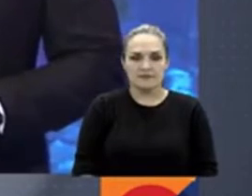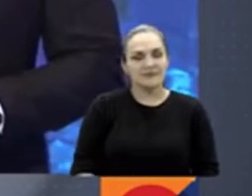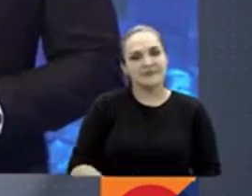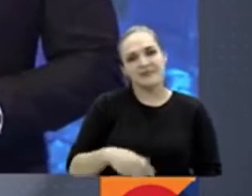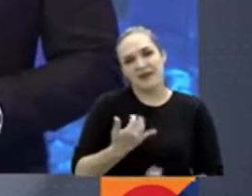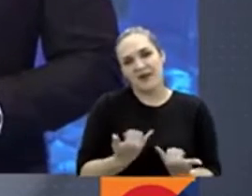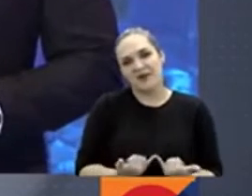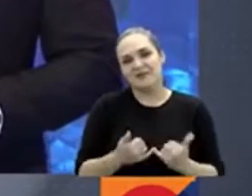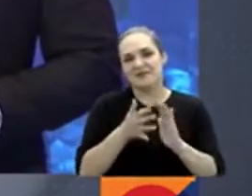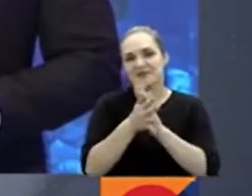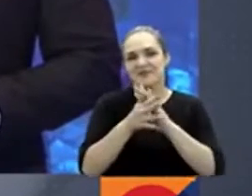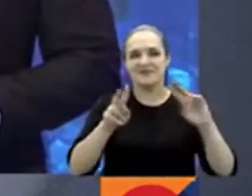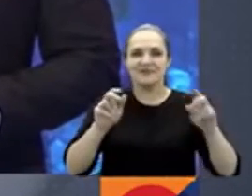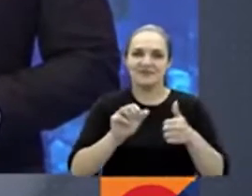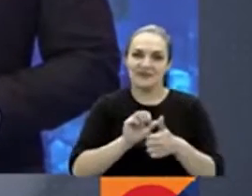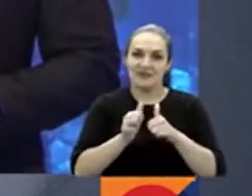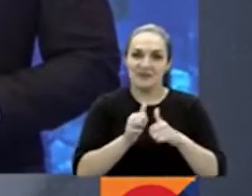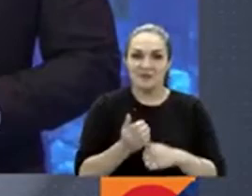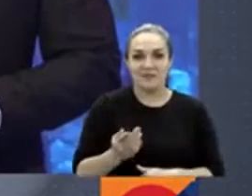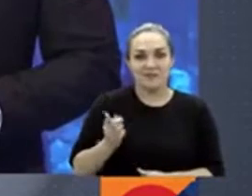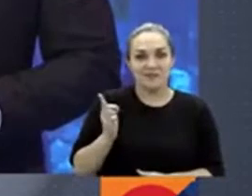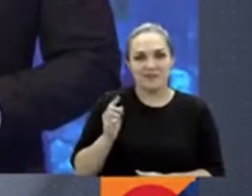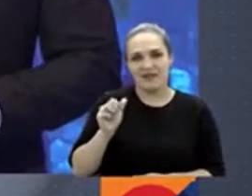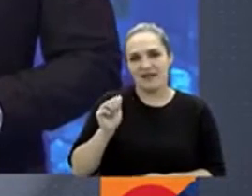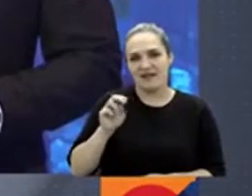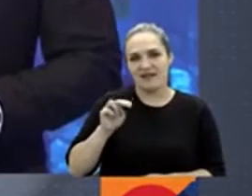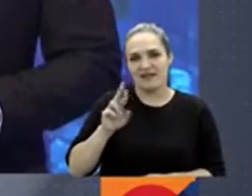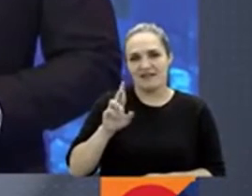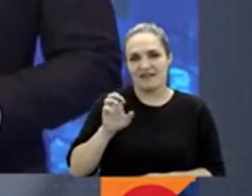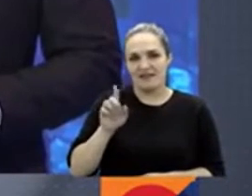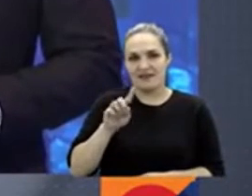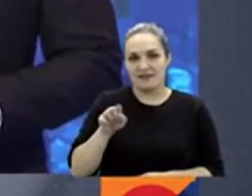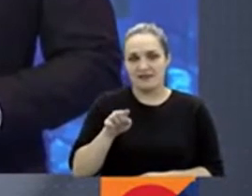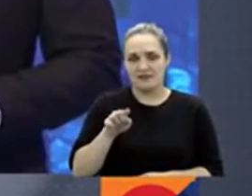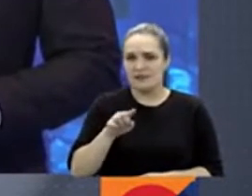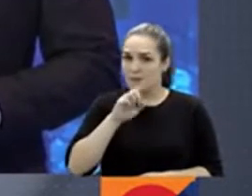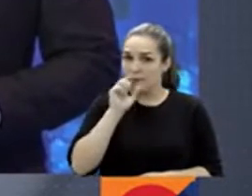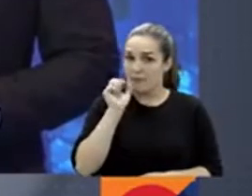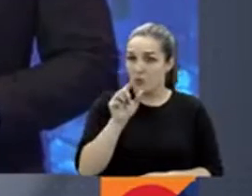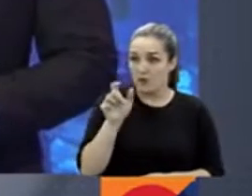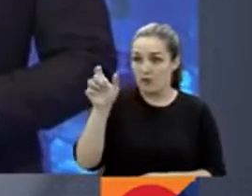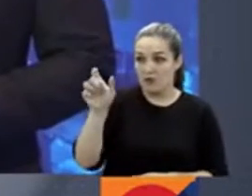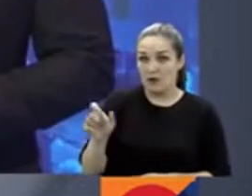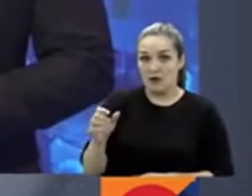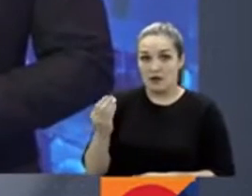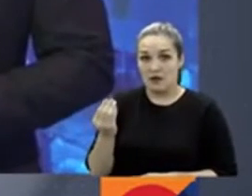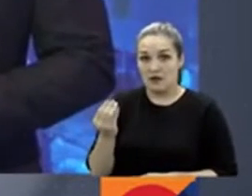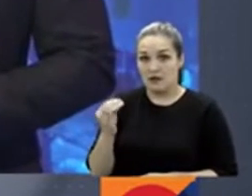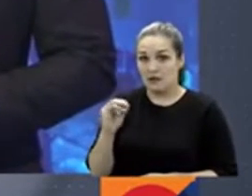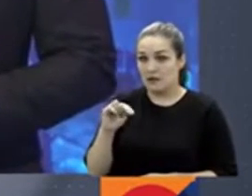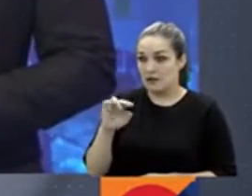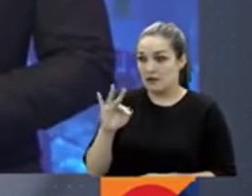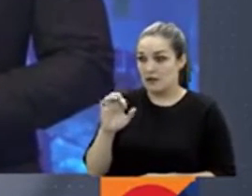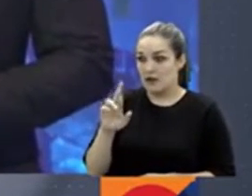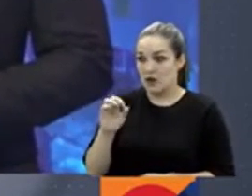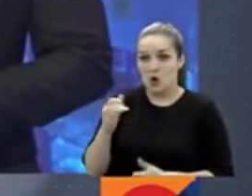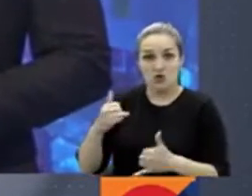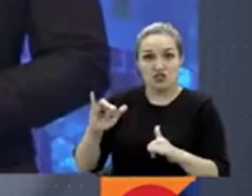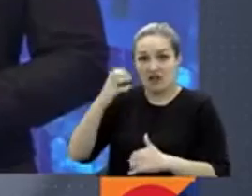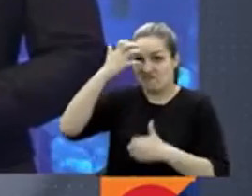Hora de los deportes con Andrés Villegas. Andrés, Juanfer Quintero pasó los exámenes médicos. ¿Cuándo lo